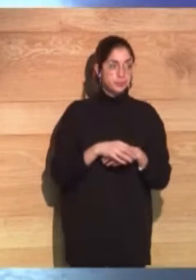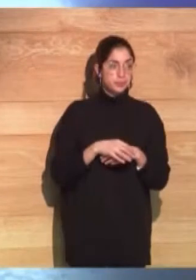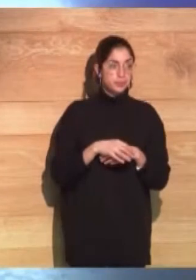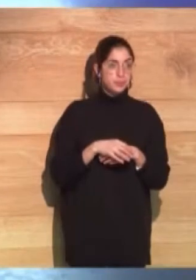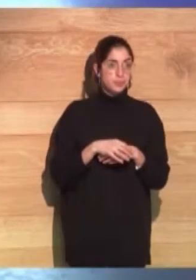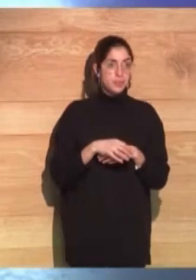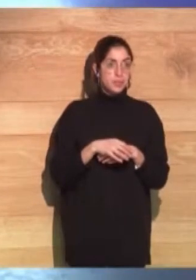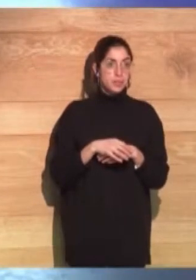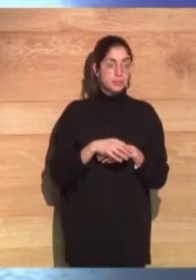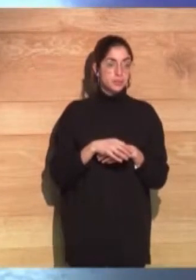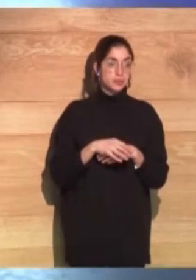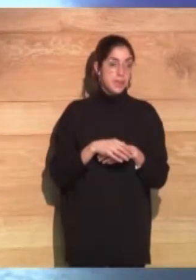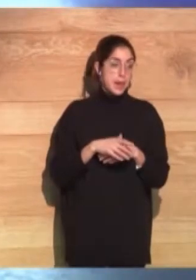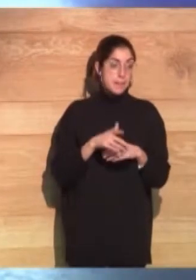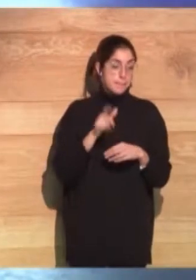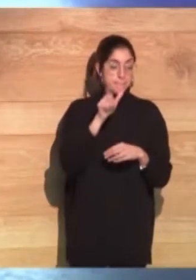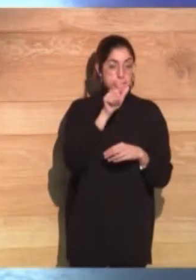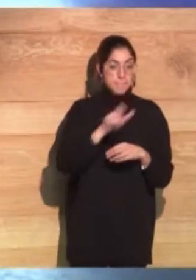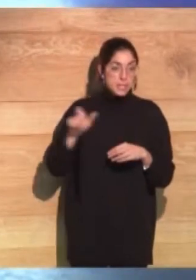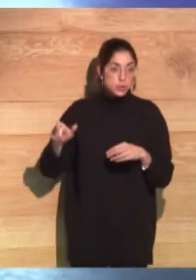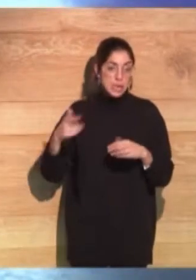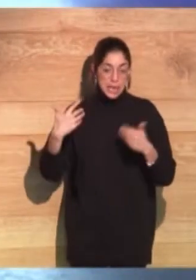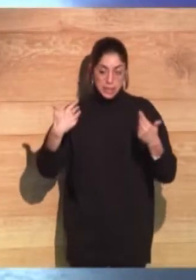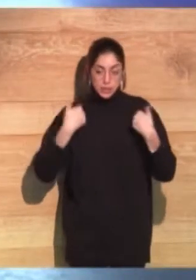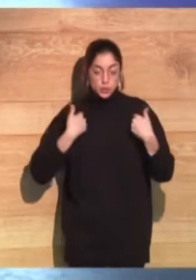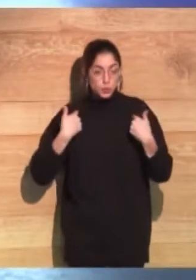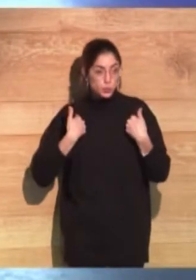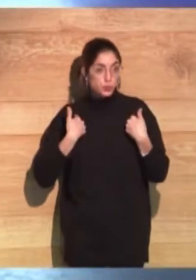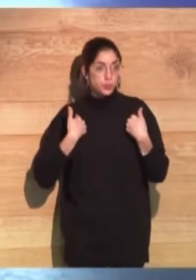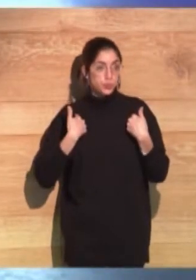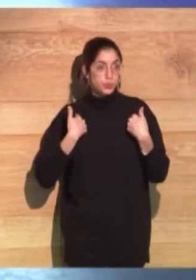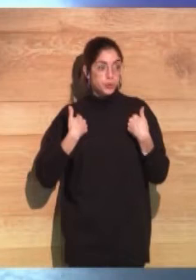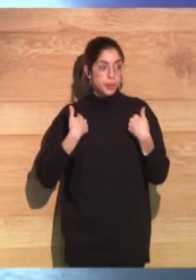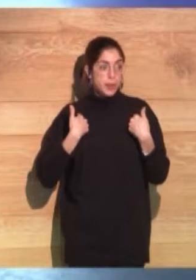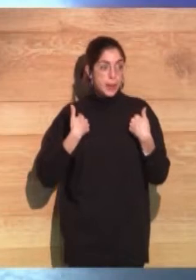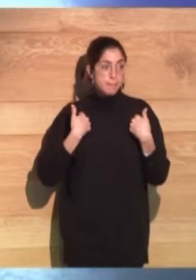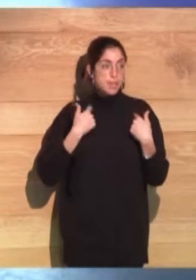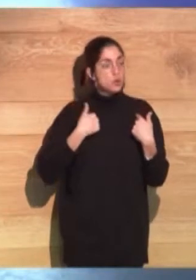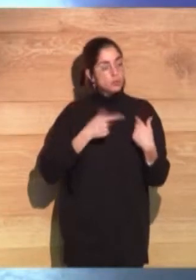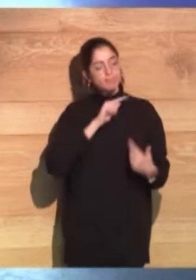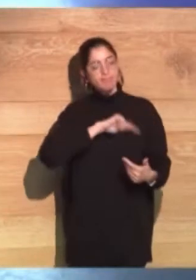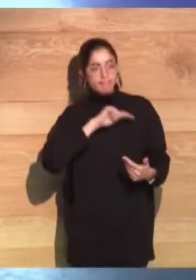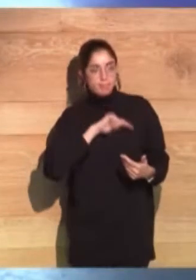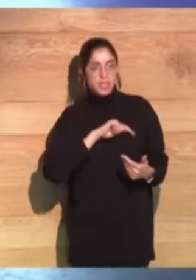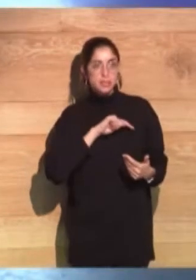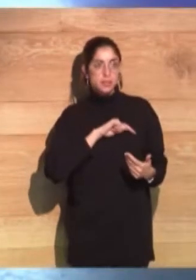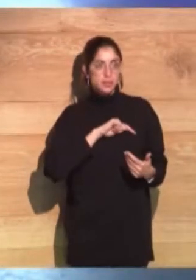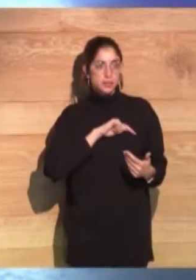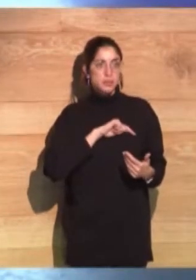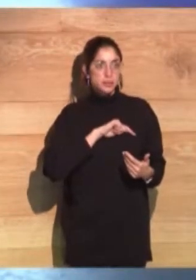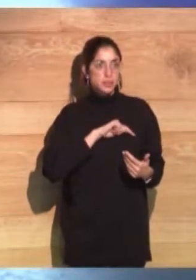hacia aquellos y aquellas que sufren. Yo la sentía